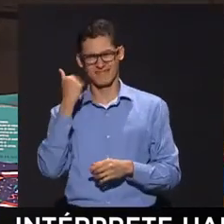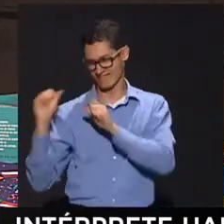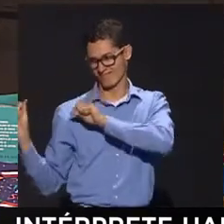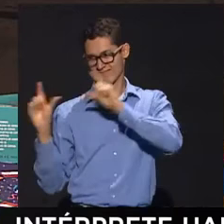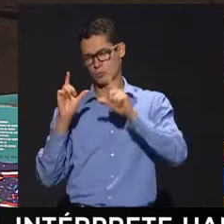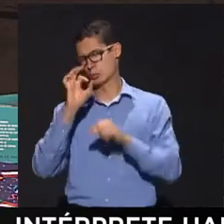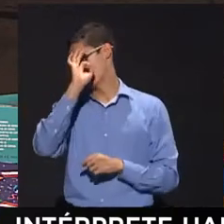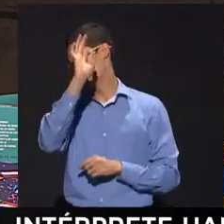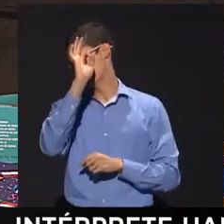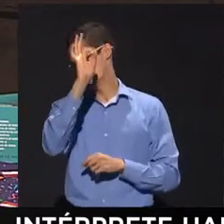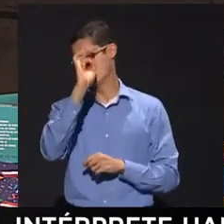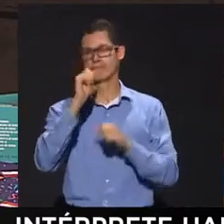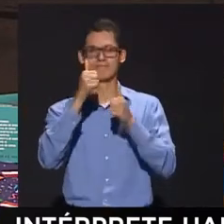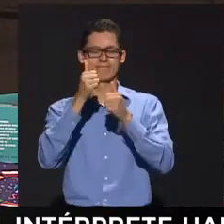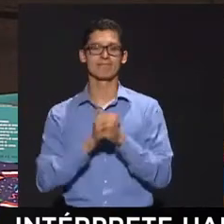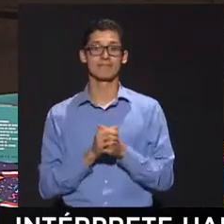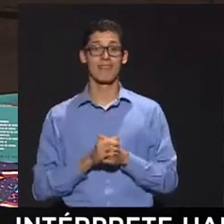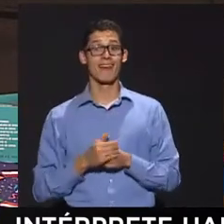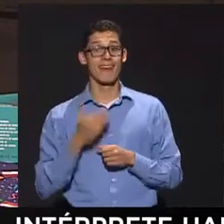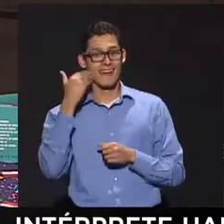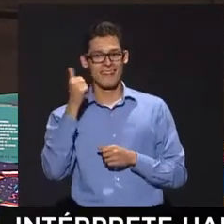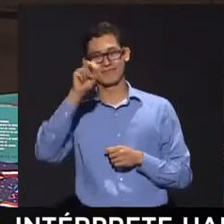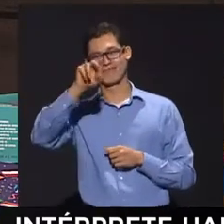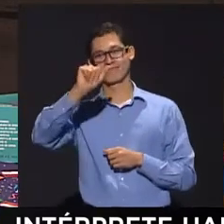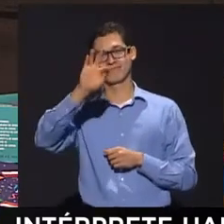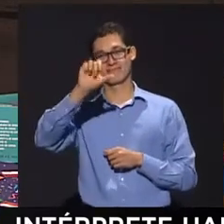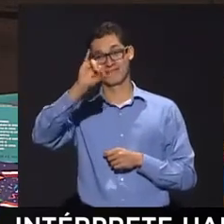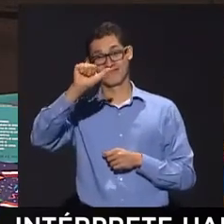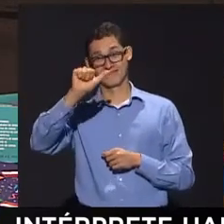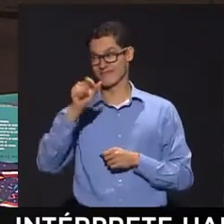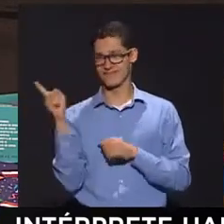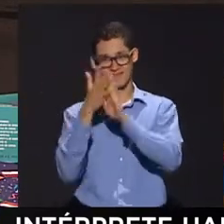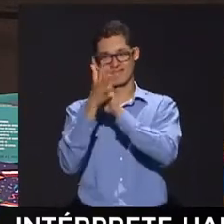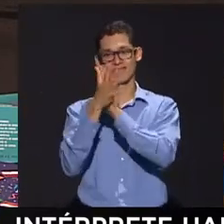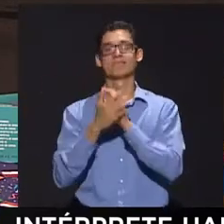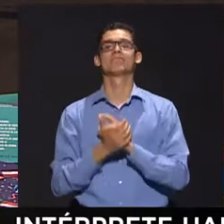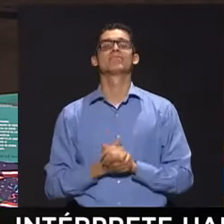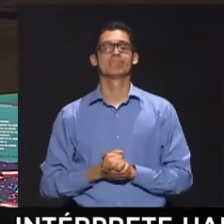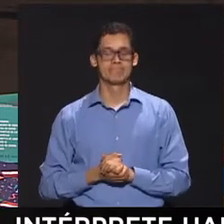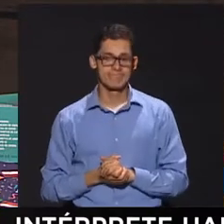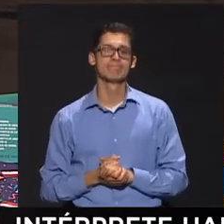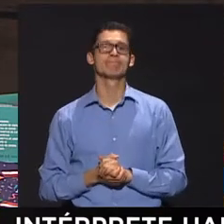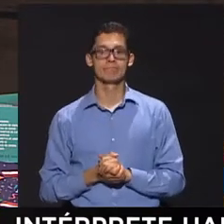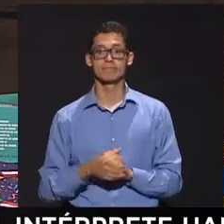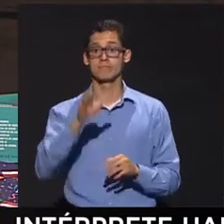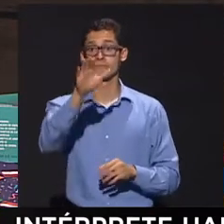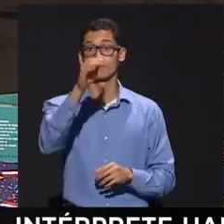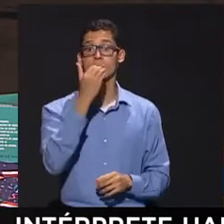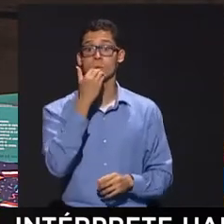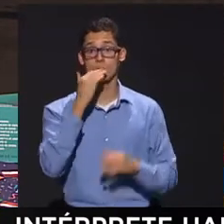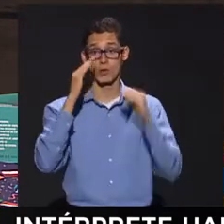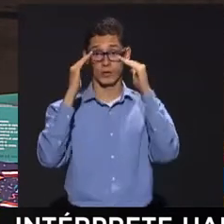decía Natalia, si hay conflicto en el hogar, el conflicto es una maravillosa oportunidad